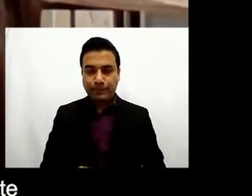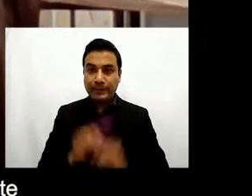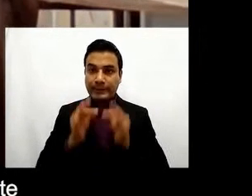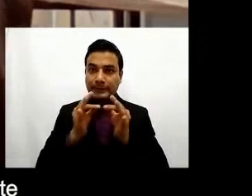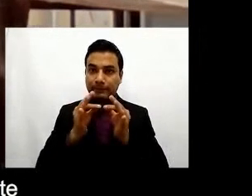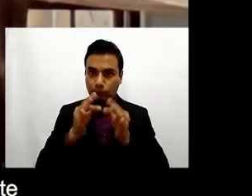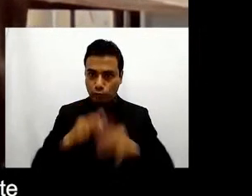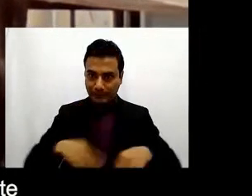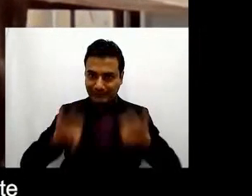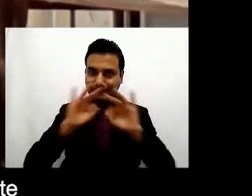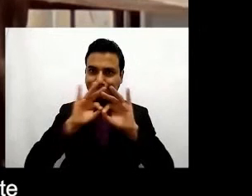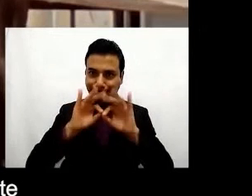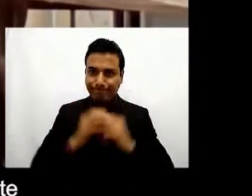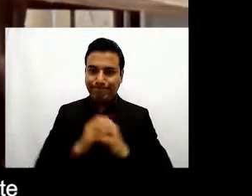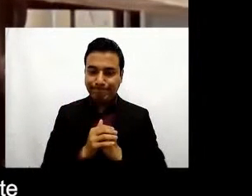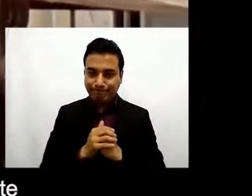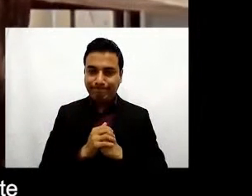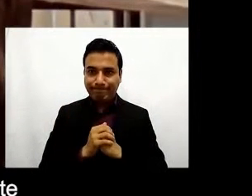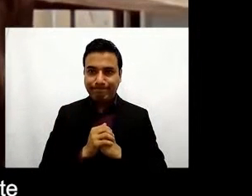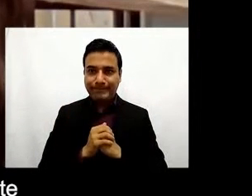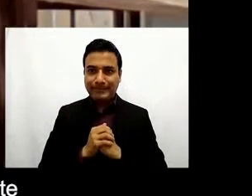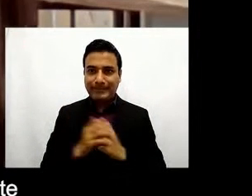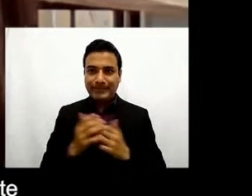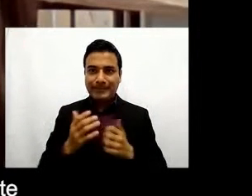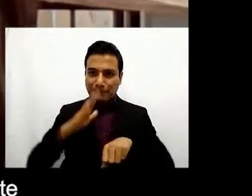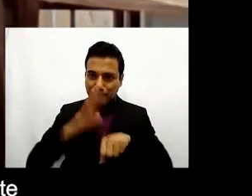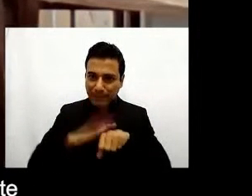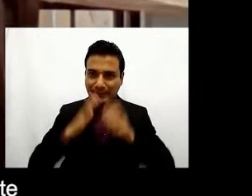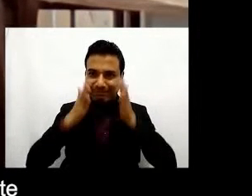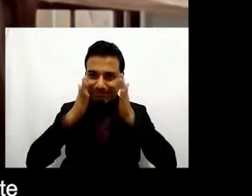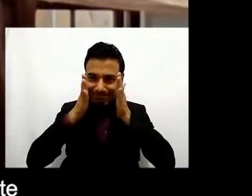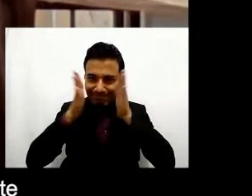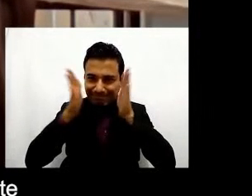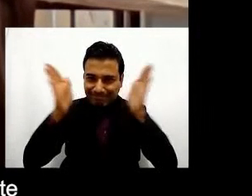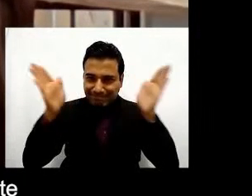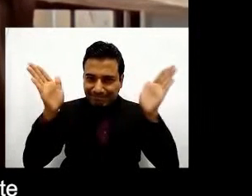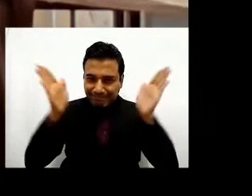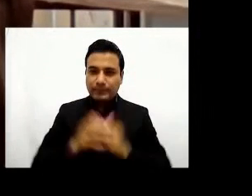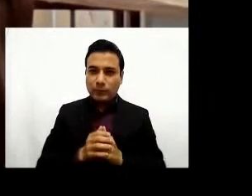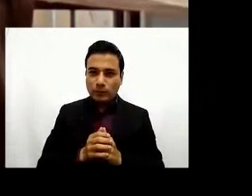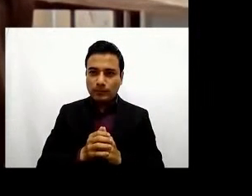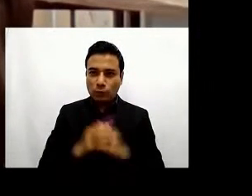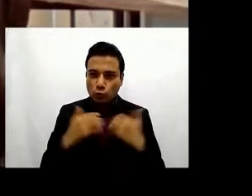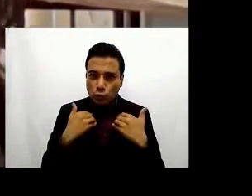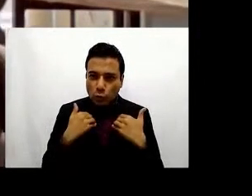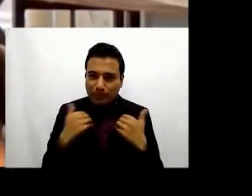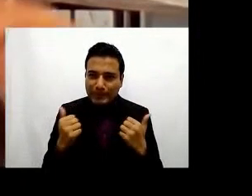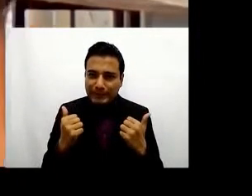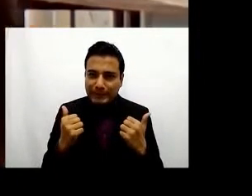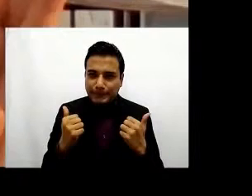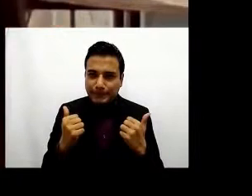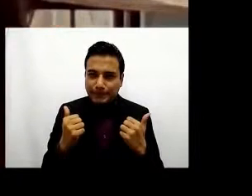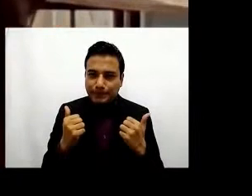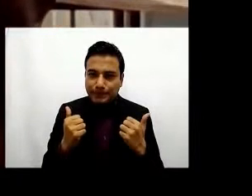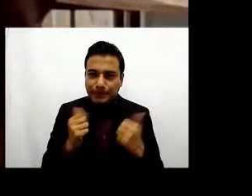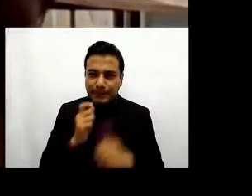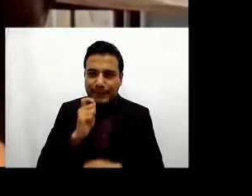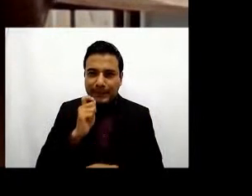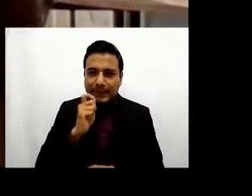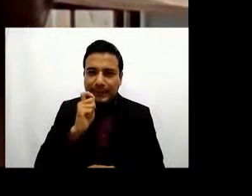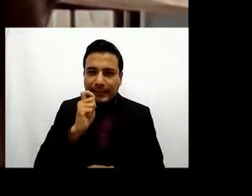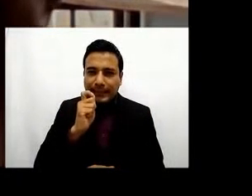ampliar la visión o el entendimiento de aquello